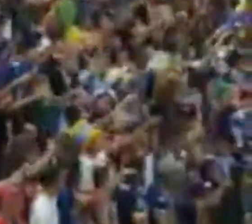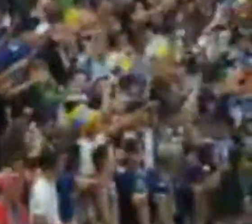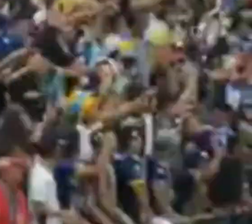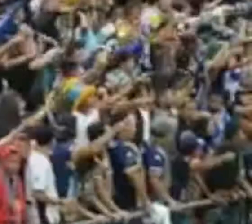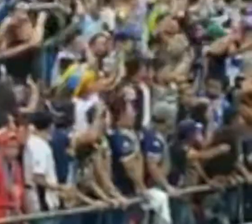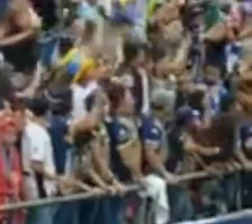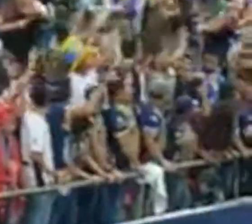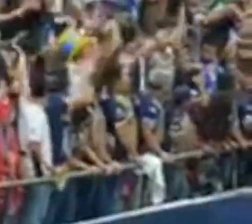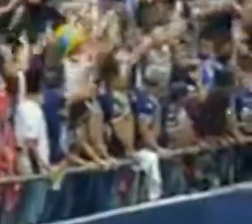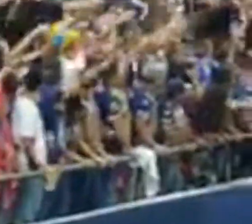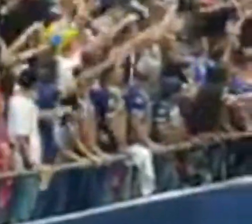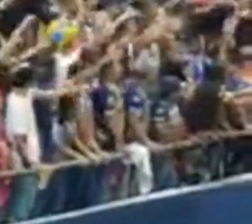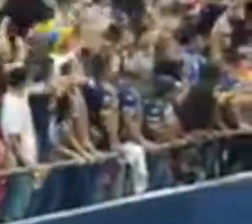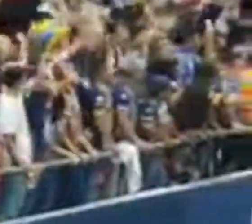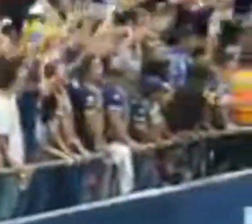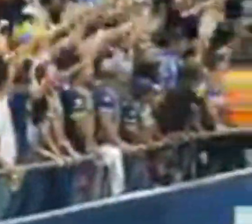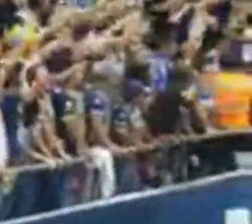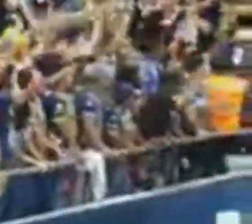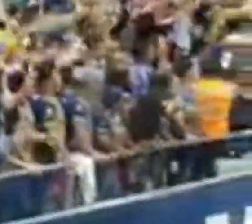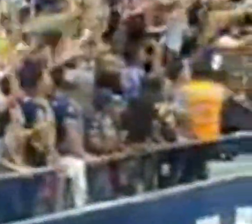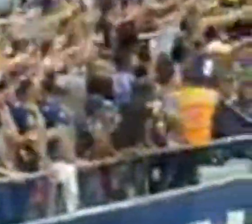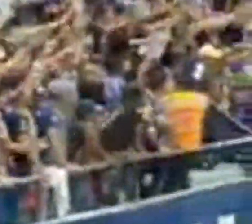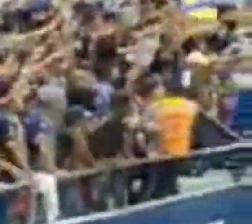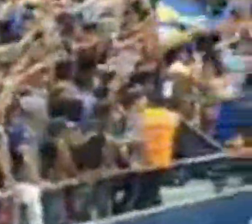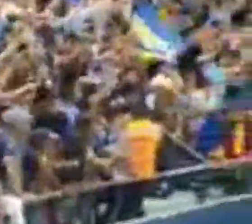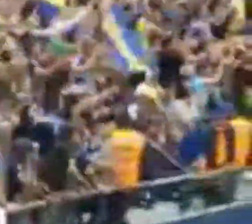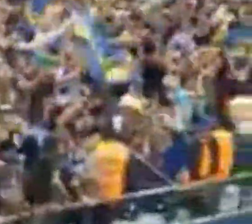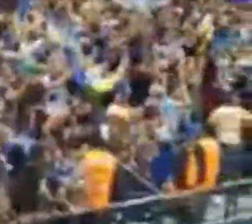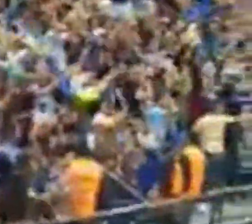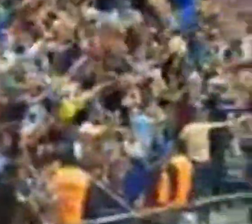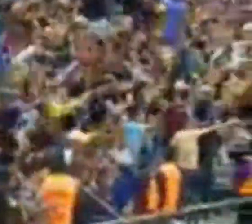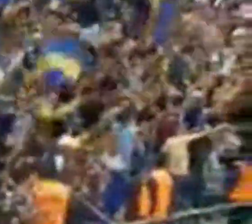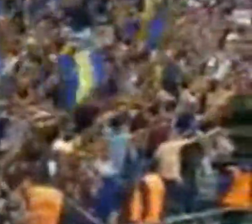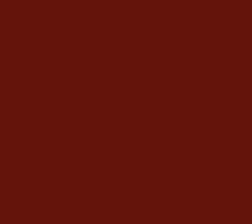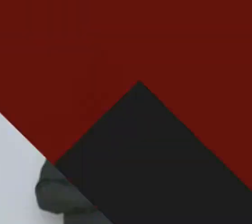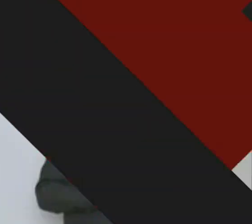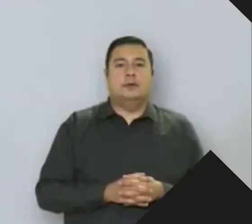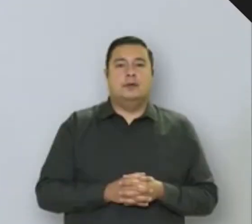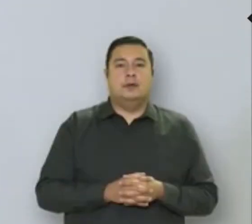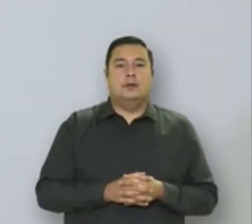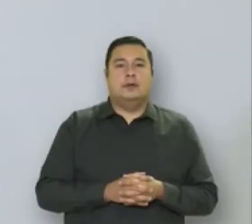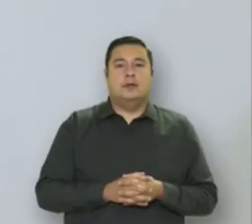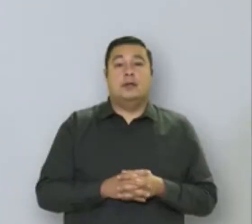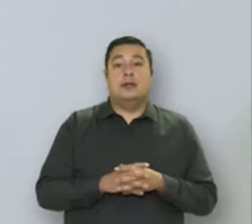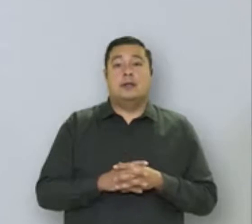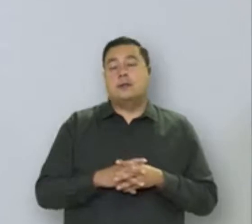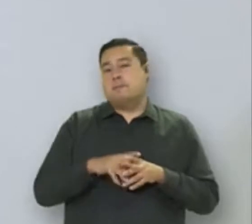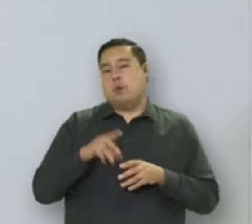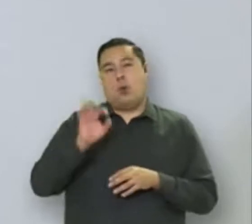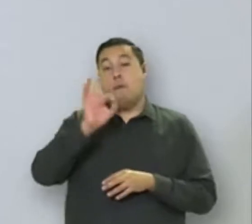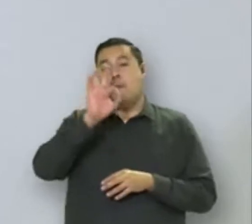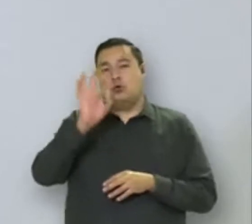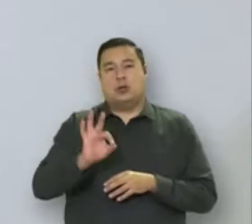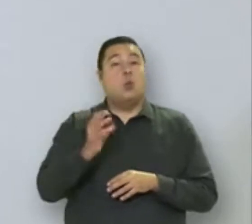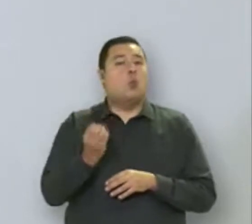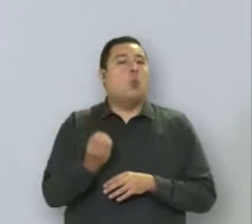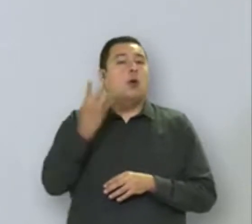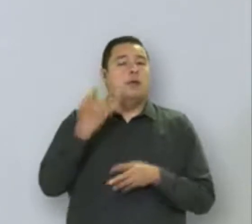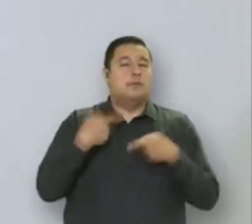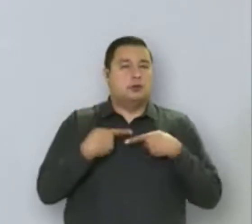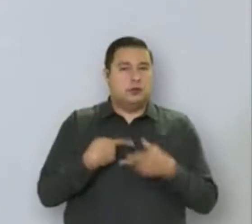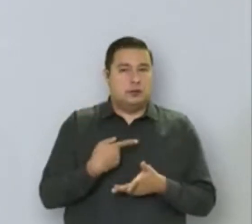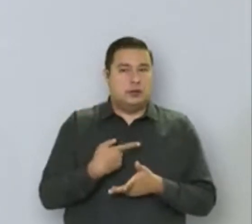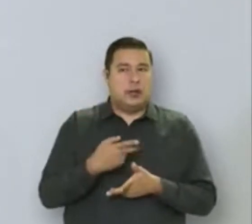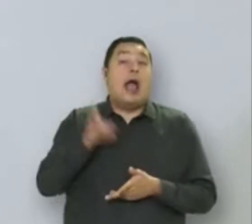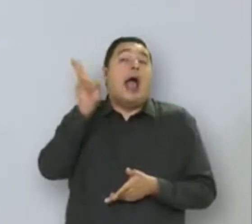sin embargo aún quedan temas por definir como lo es el porcentaje de asistencia a pero porcentaje el porcentaje te pudiera decir que